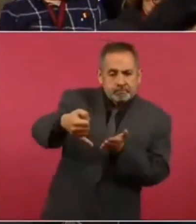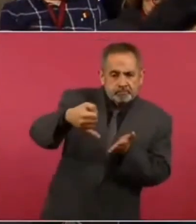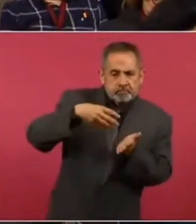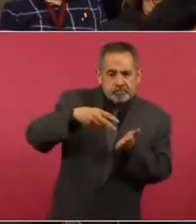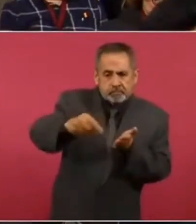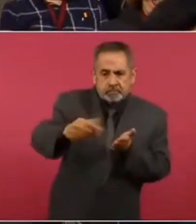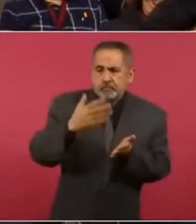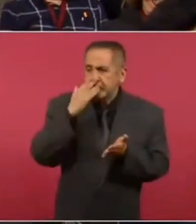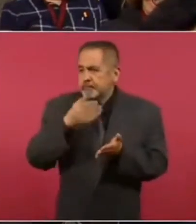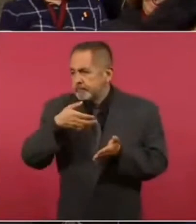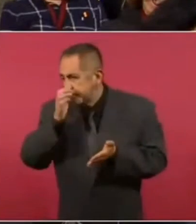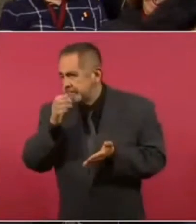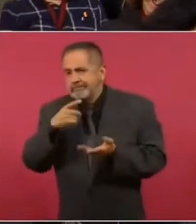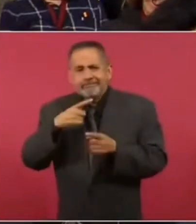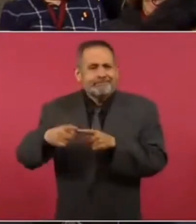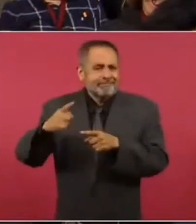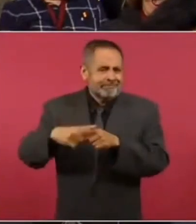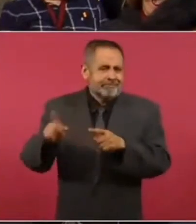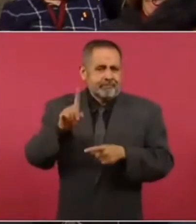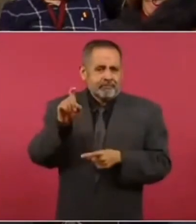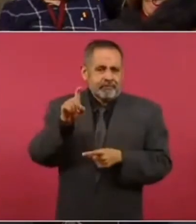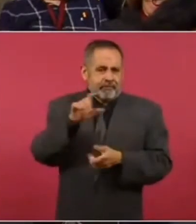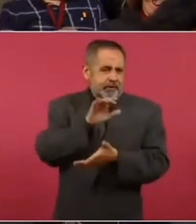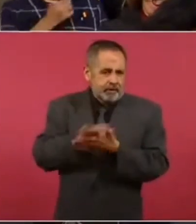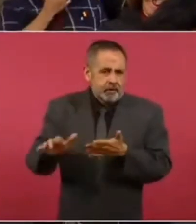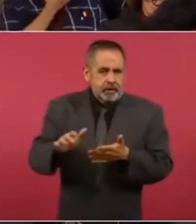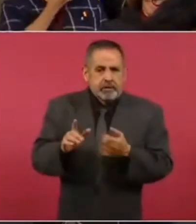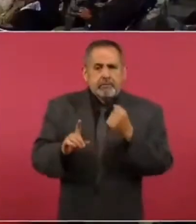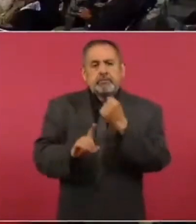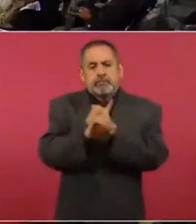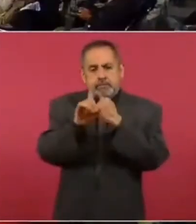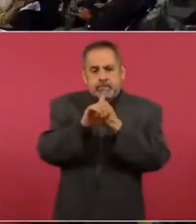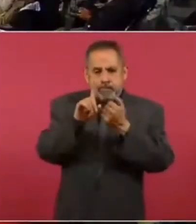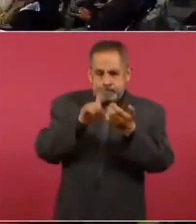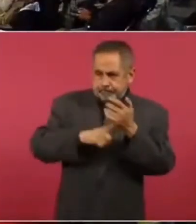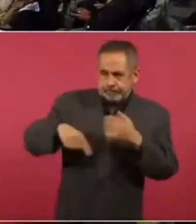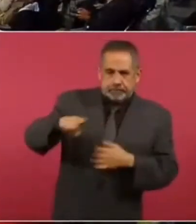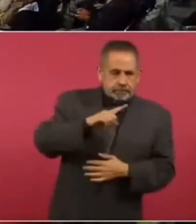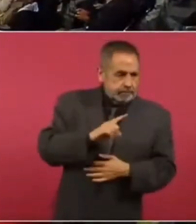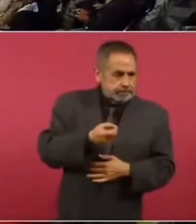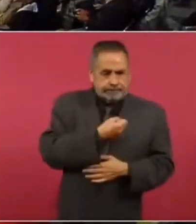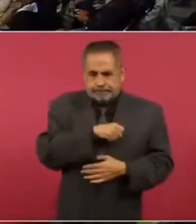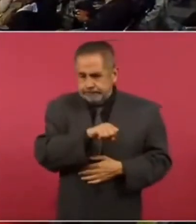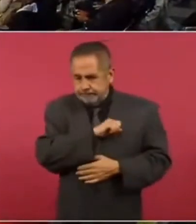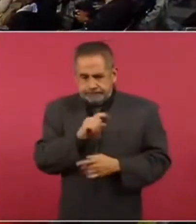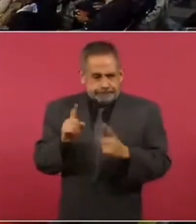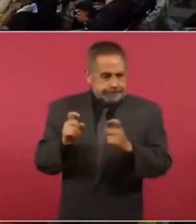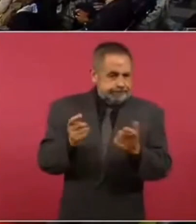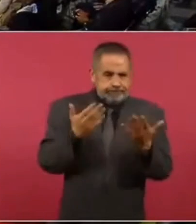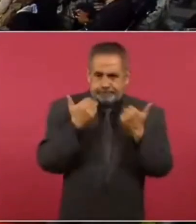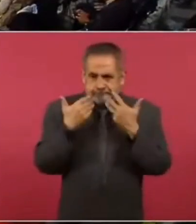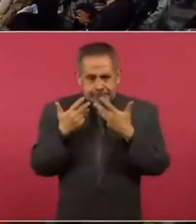agua, y se vuelve un problema también de salud pública. Entonces,